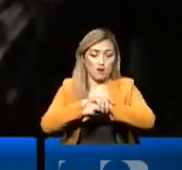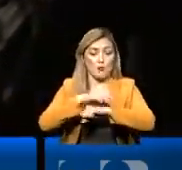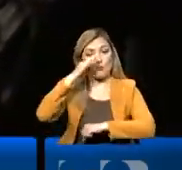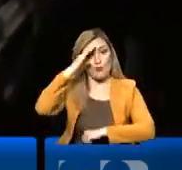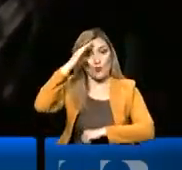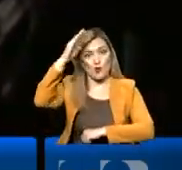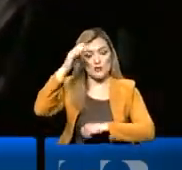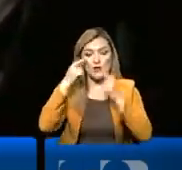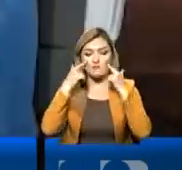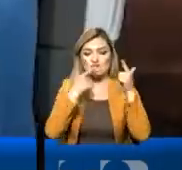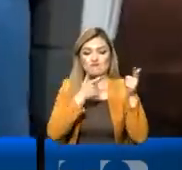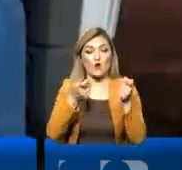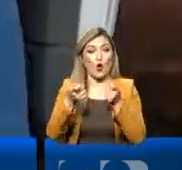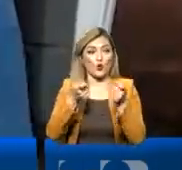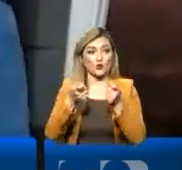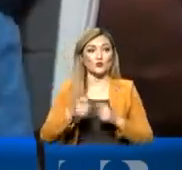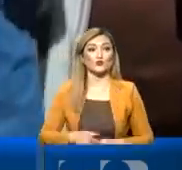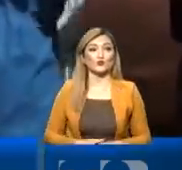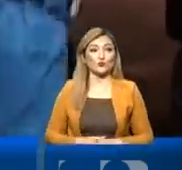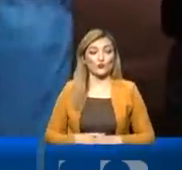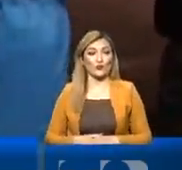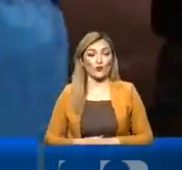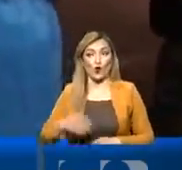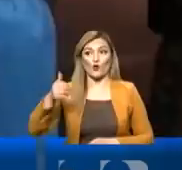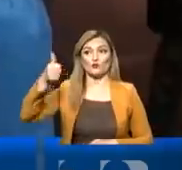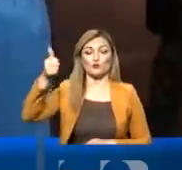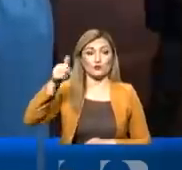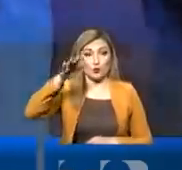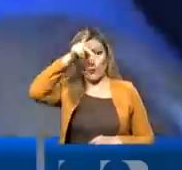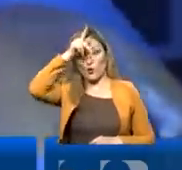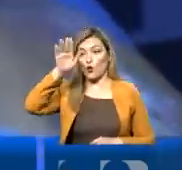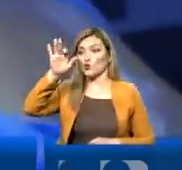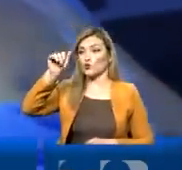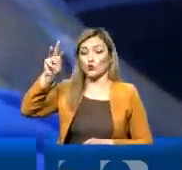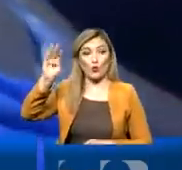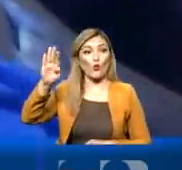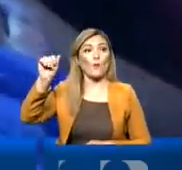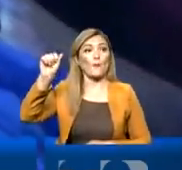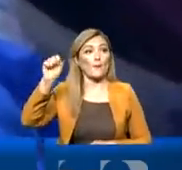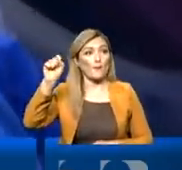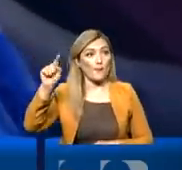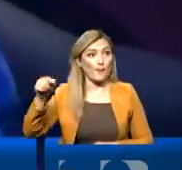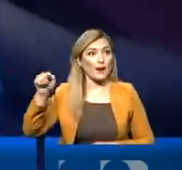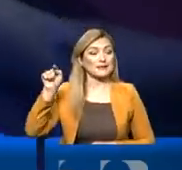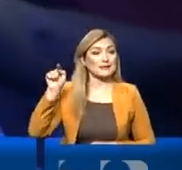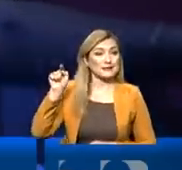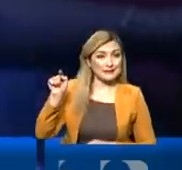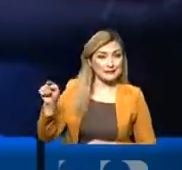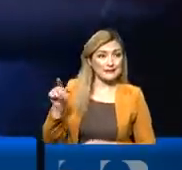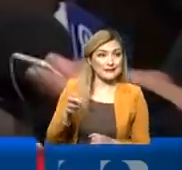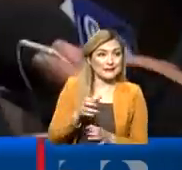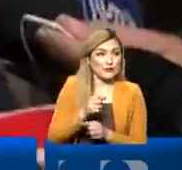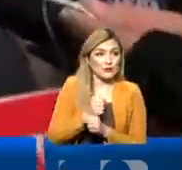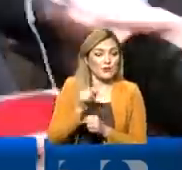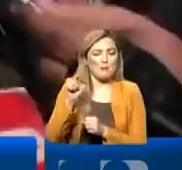Frente Policial de Tumbes explicó que el traslado se realizó bajo normas de seguridad, porque se trata de una persona que acabó de sufrir un